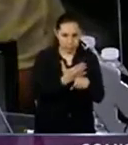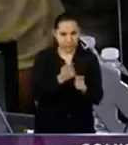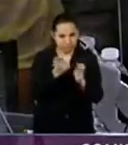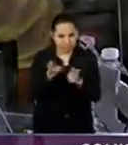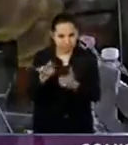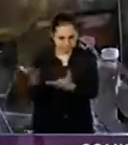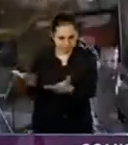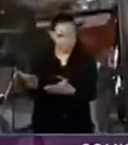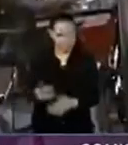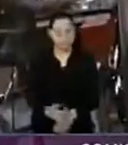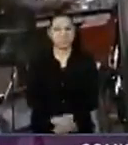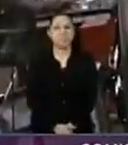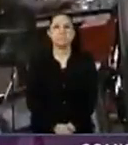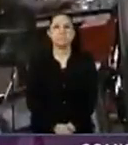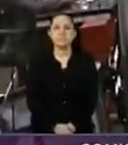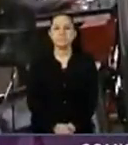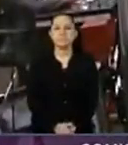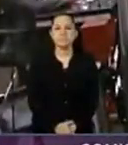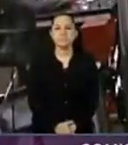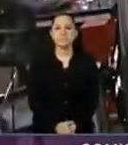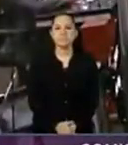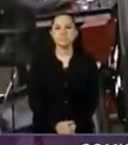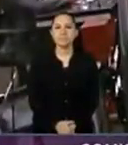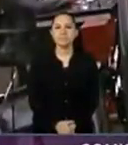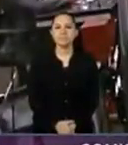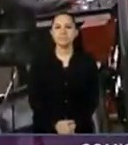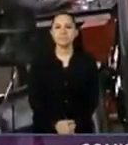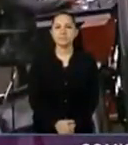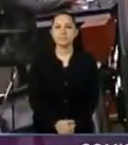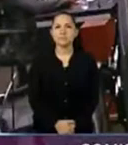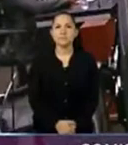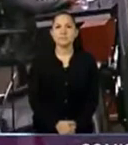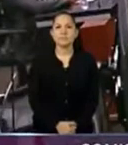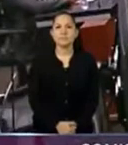Muchas gracias, diputada presidenta.